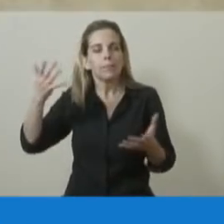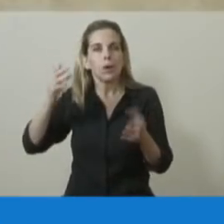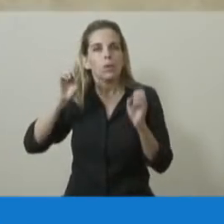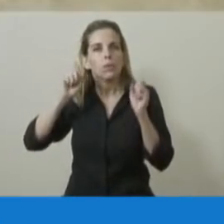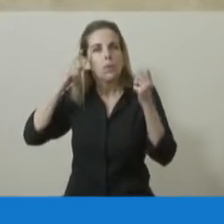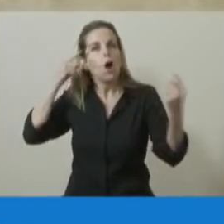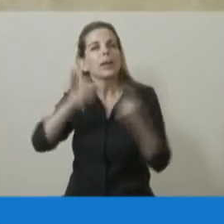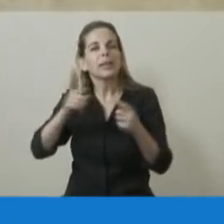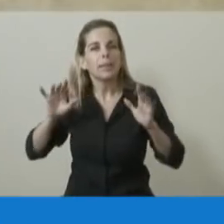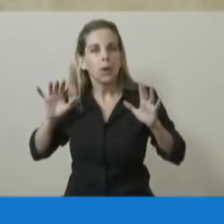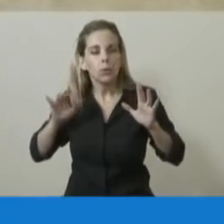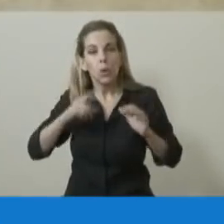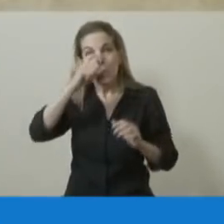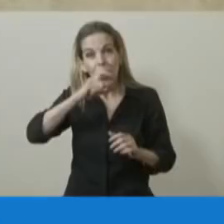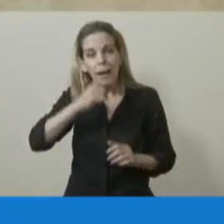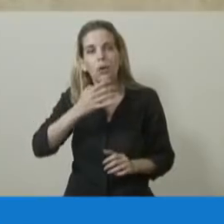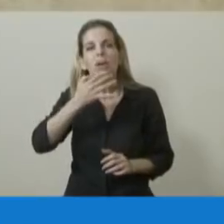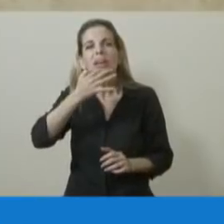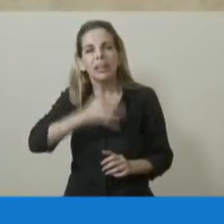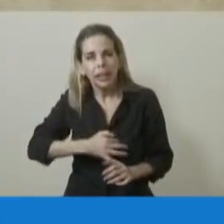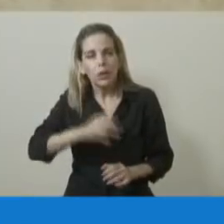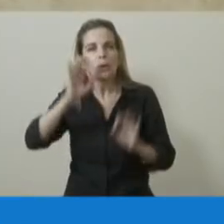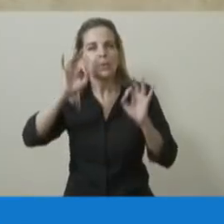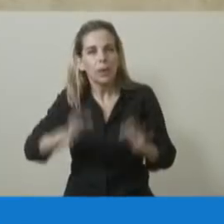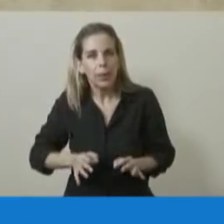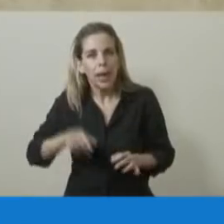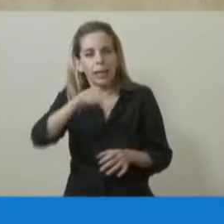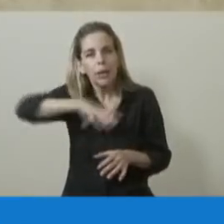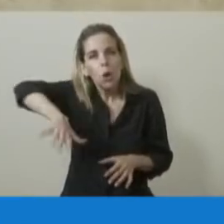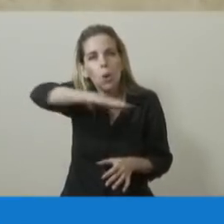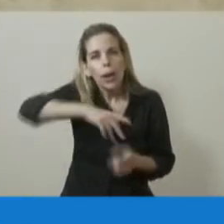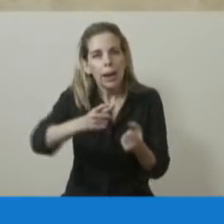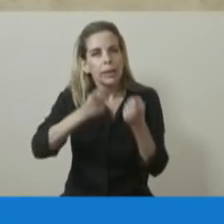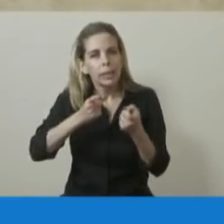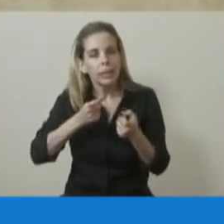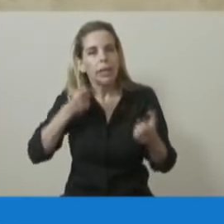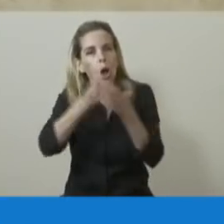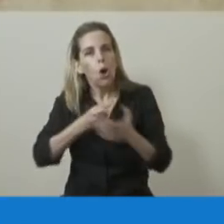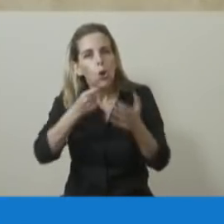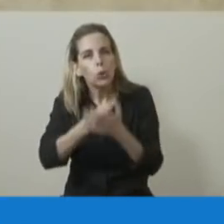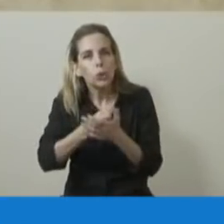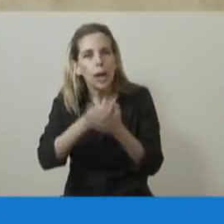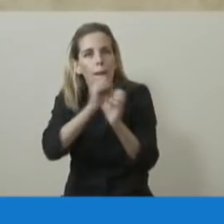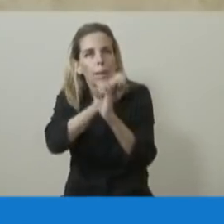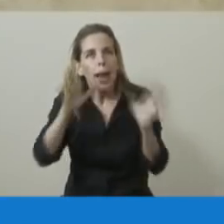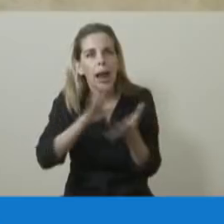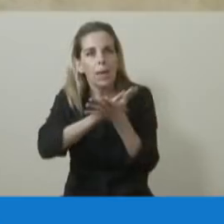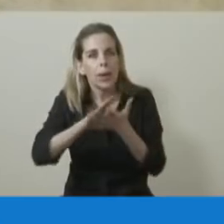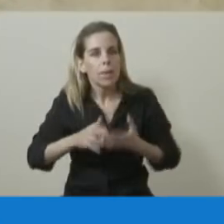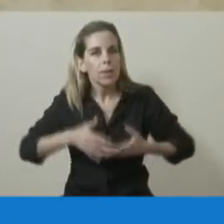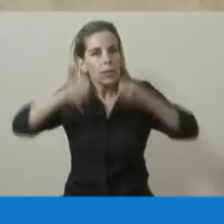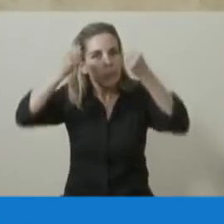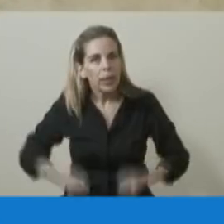suelo necesitaba de una lucha franca, frontal, contra el Imperio Español en aquel